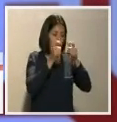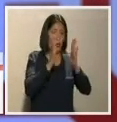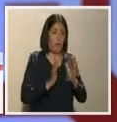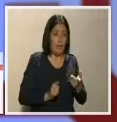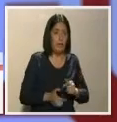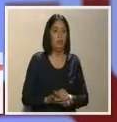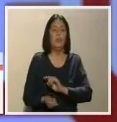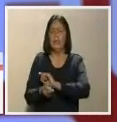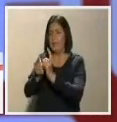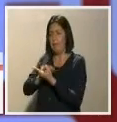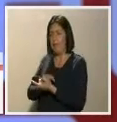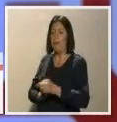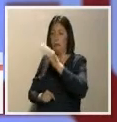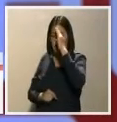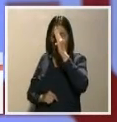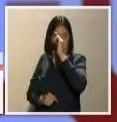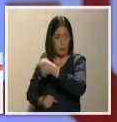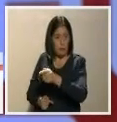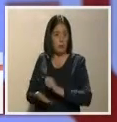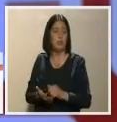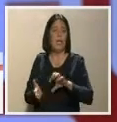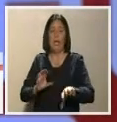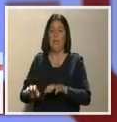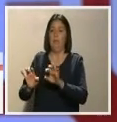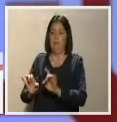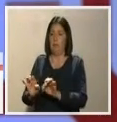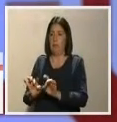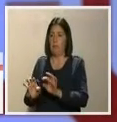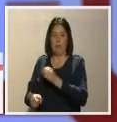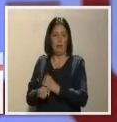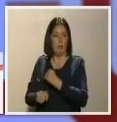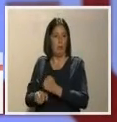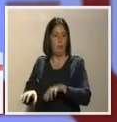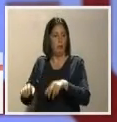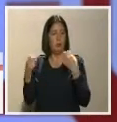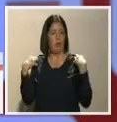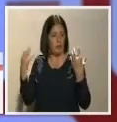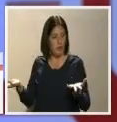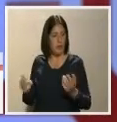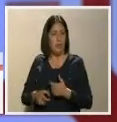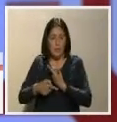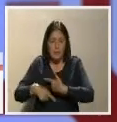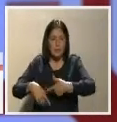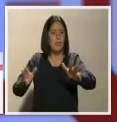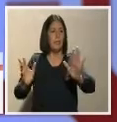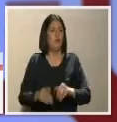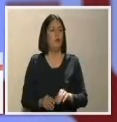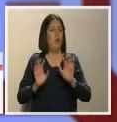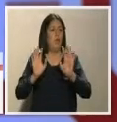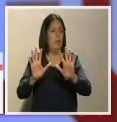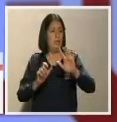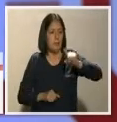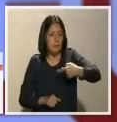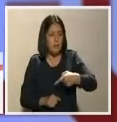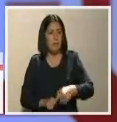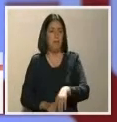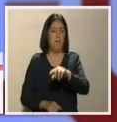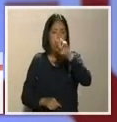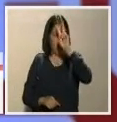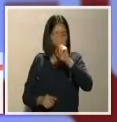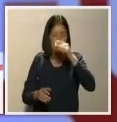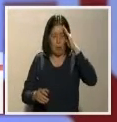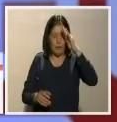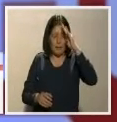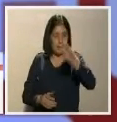Reubicaremos a los policías que realizan labores administrativas, liberando así por lo menos a más de 10.000 policías.